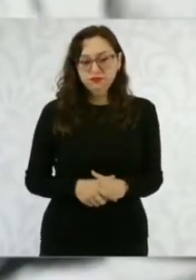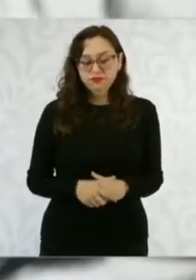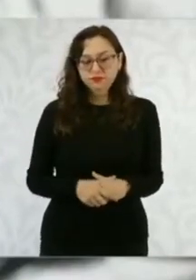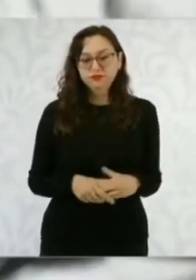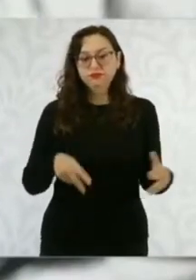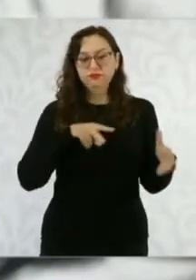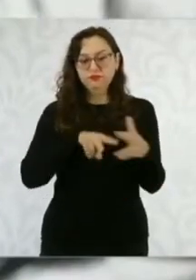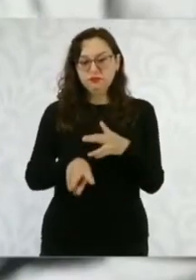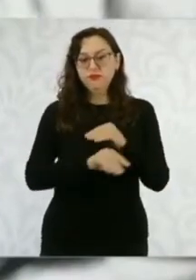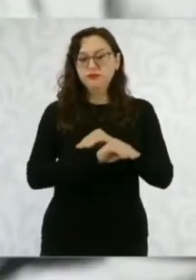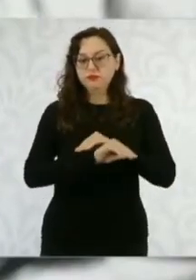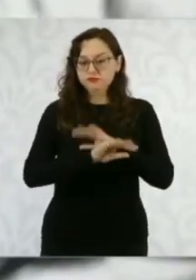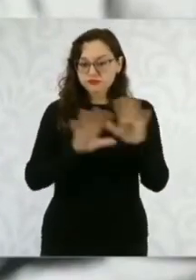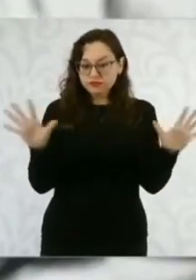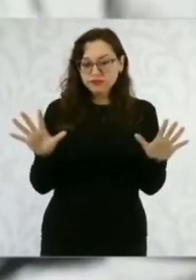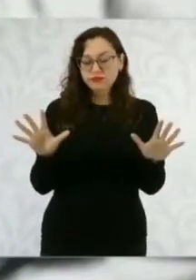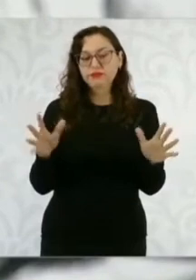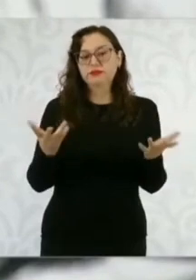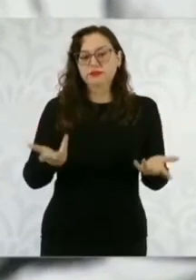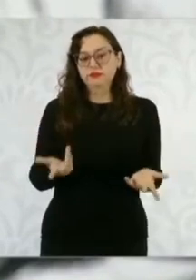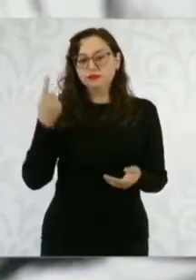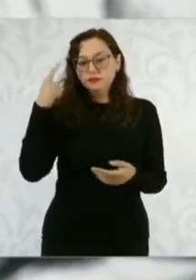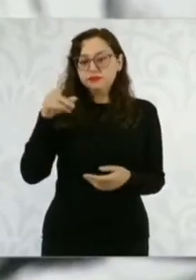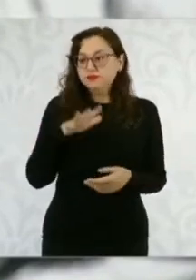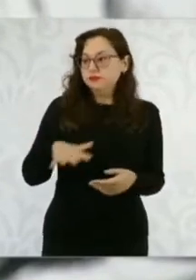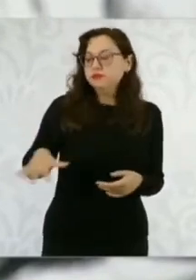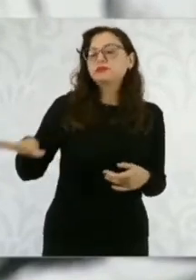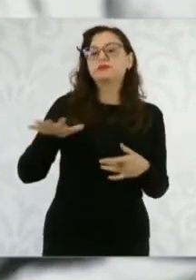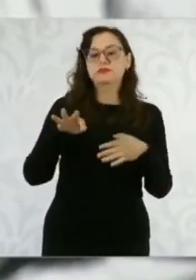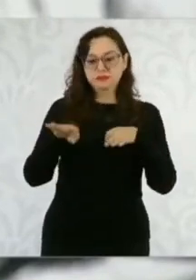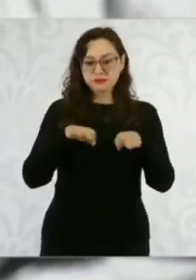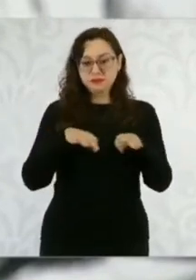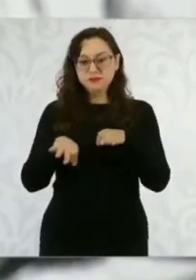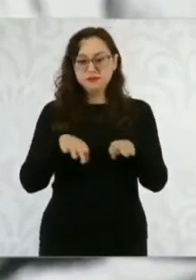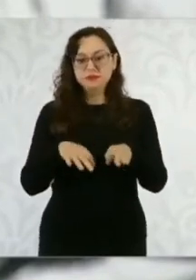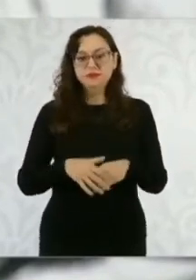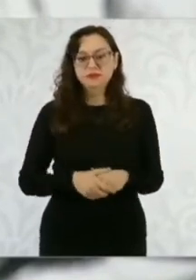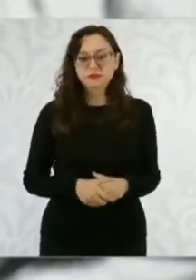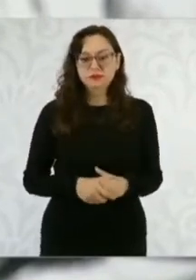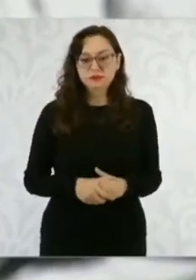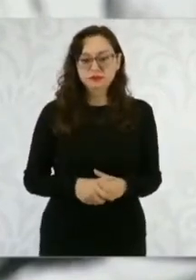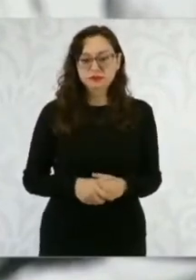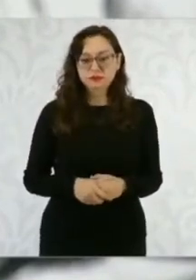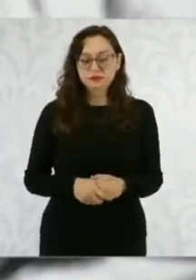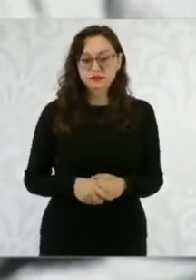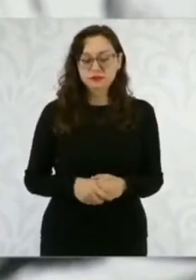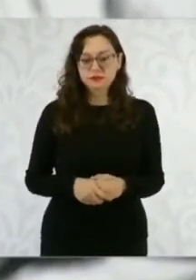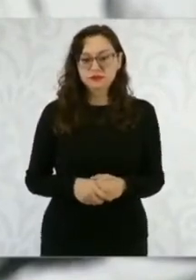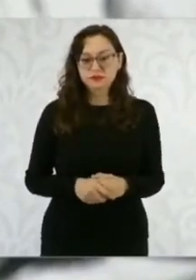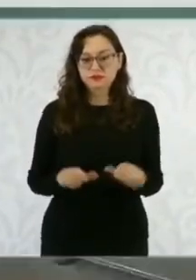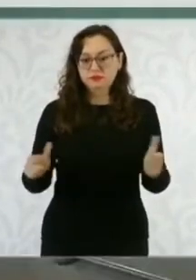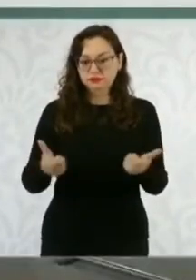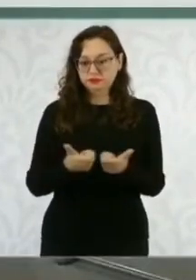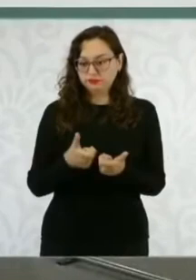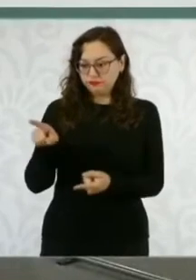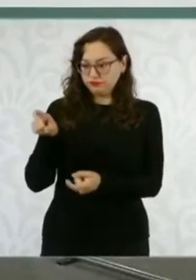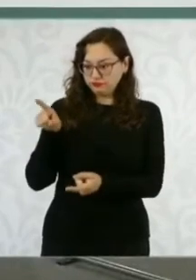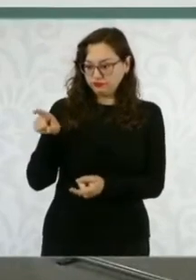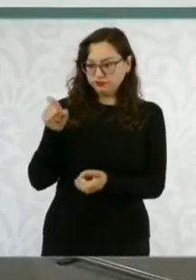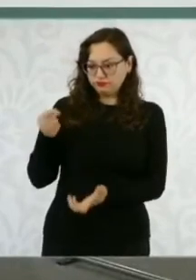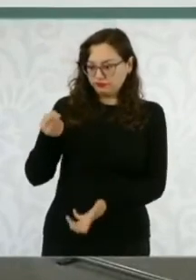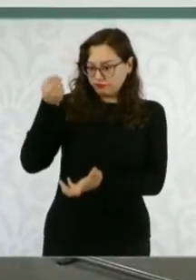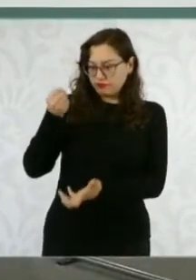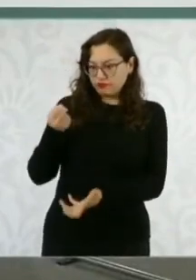sea transparente el uso de los recursos para los trabajadores, que son sus fondos de ahorro